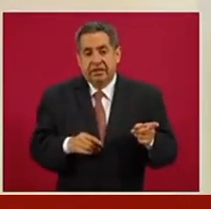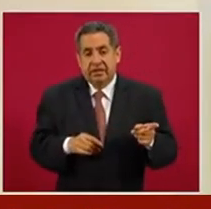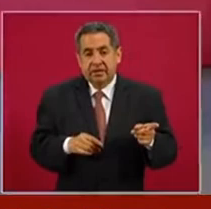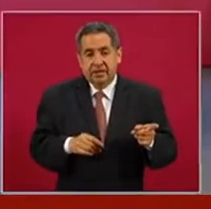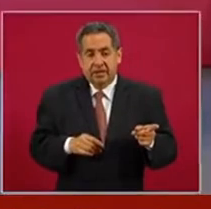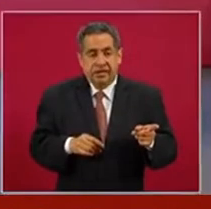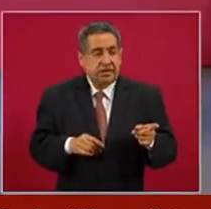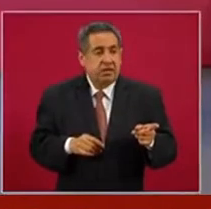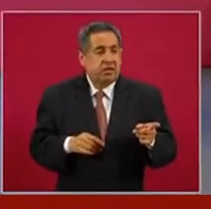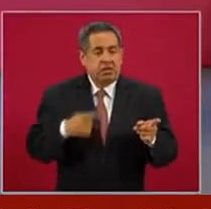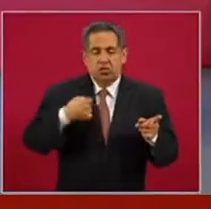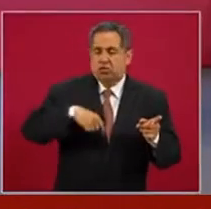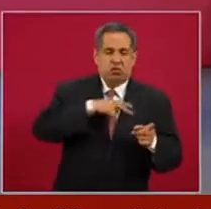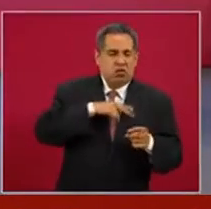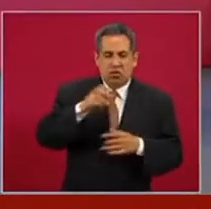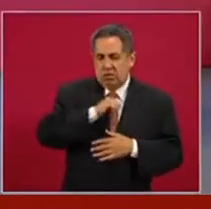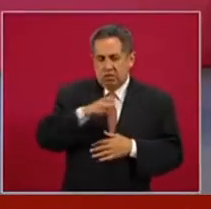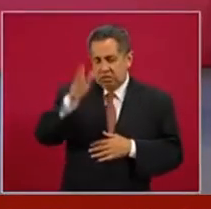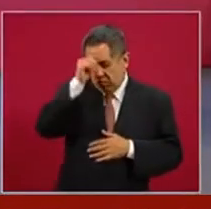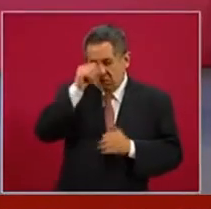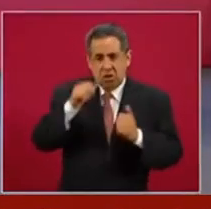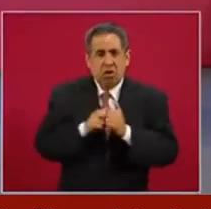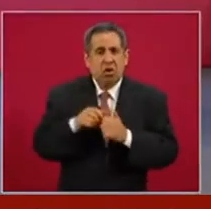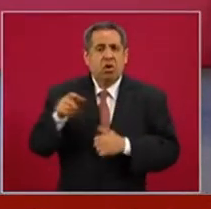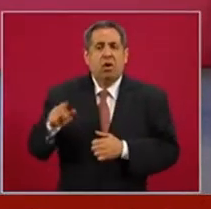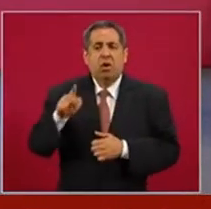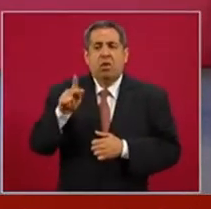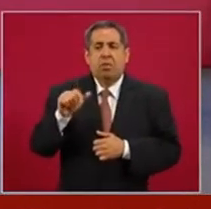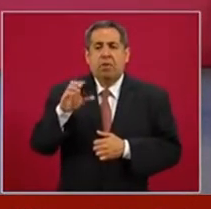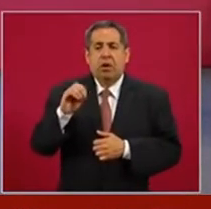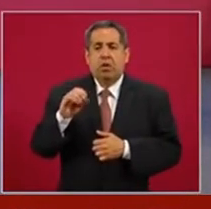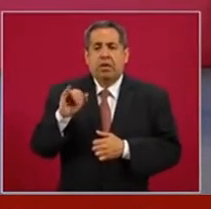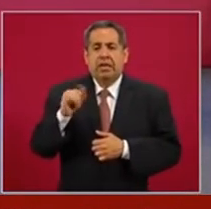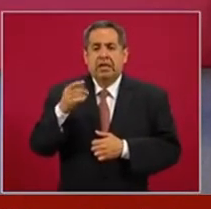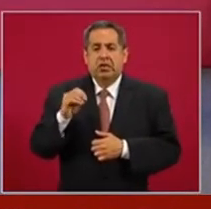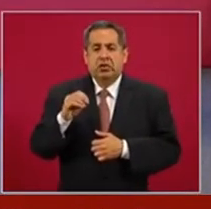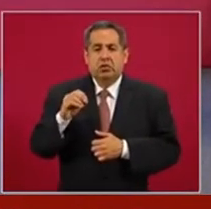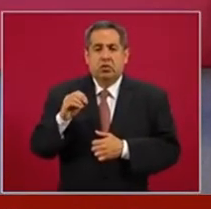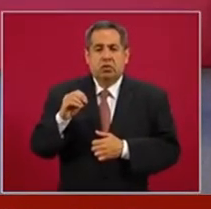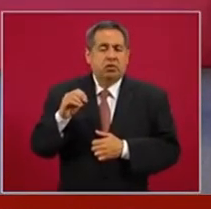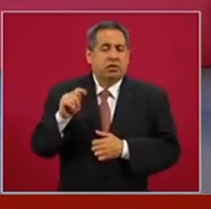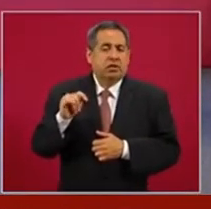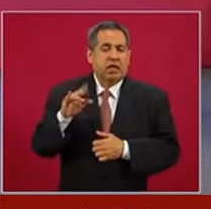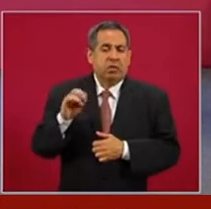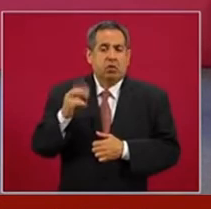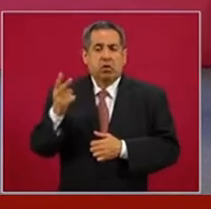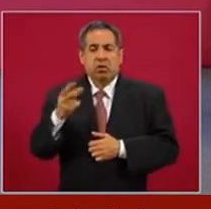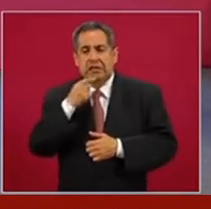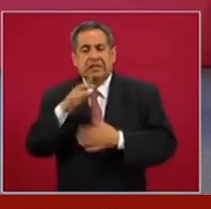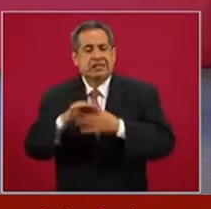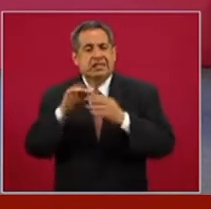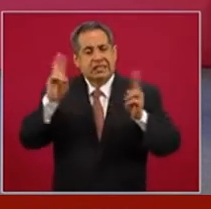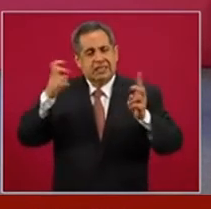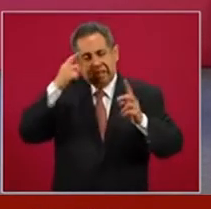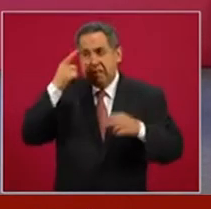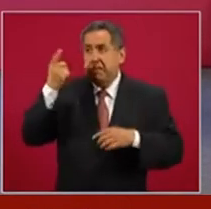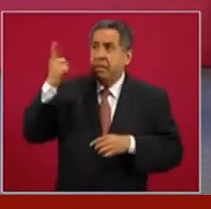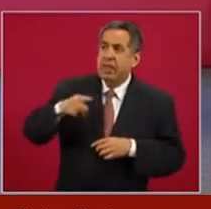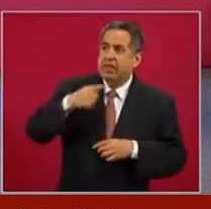ninguna manera compartimos por Paco Ignacio Taibo II, director del Fondo de Cultura Económica, al efecto de los dichos del